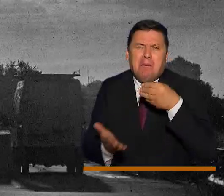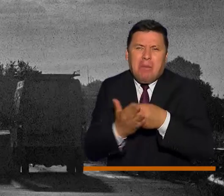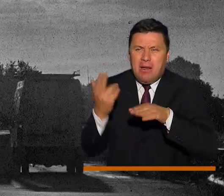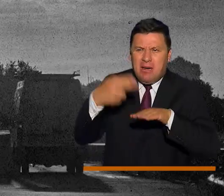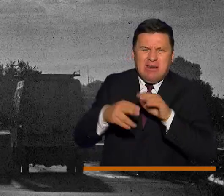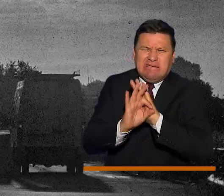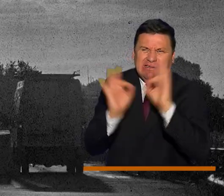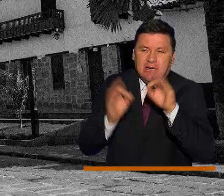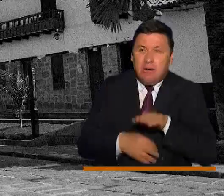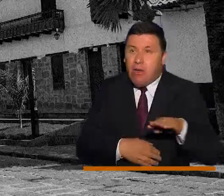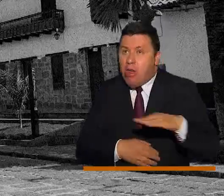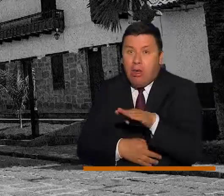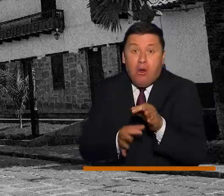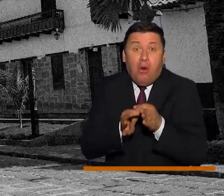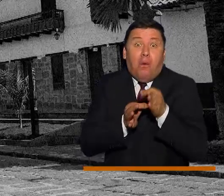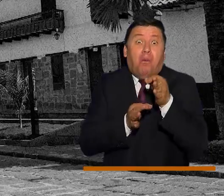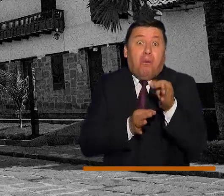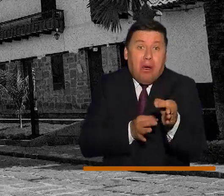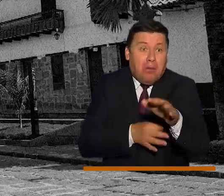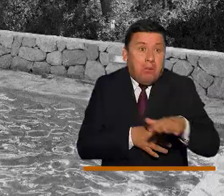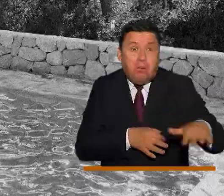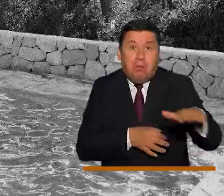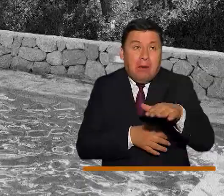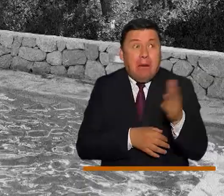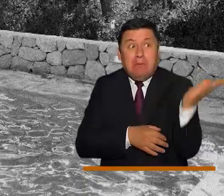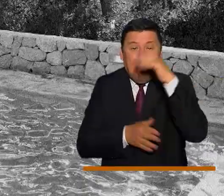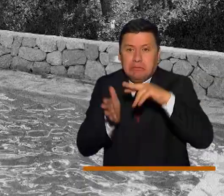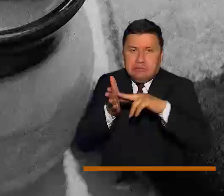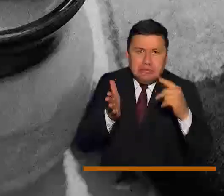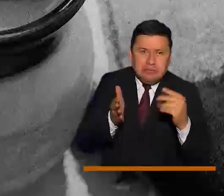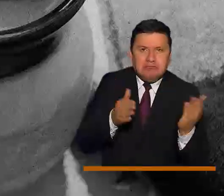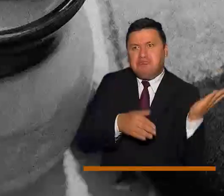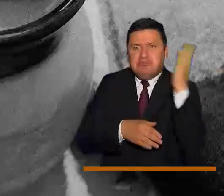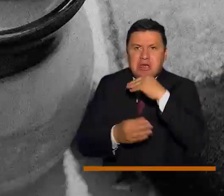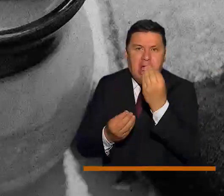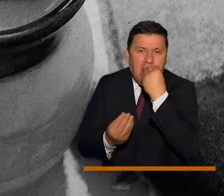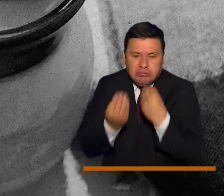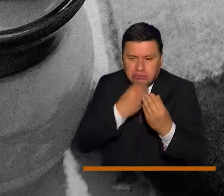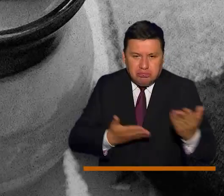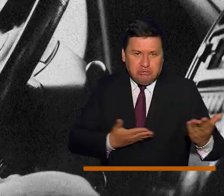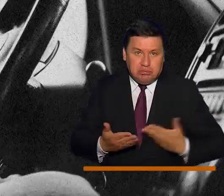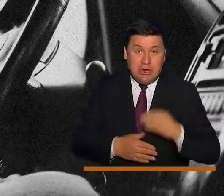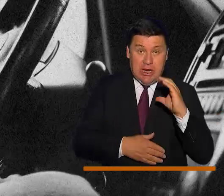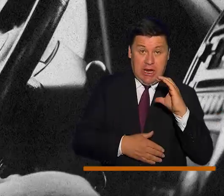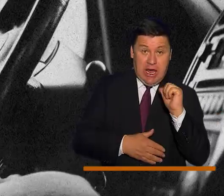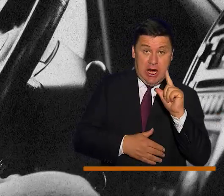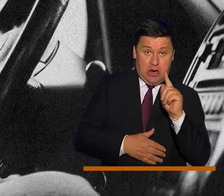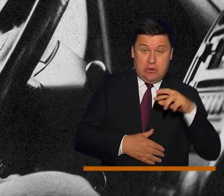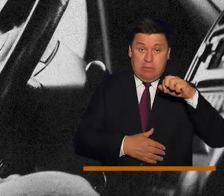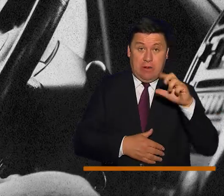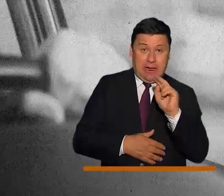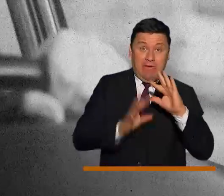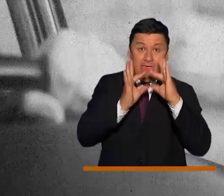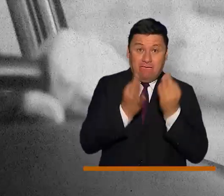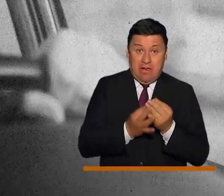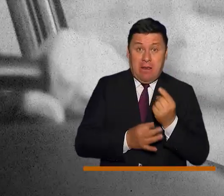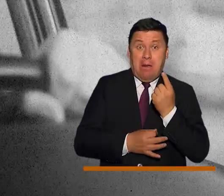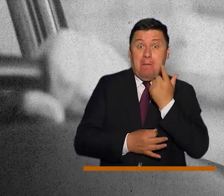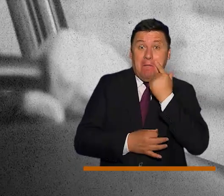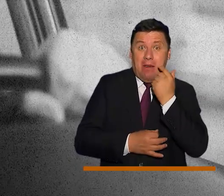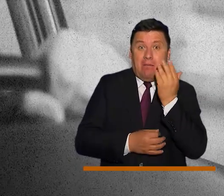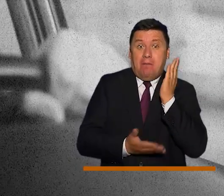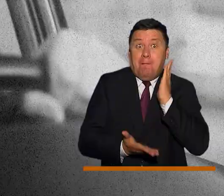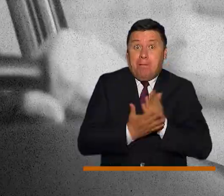pasar por los peajes. Llegan a un pueblo cercano, van a la piscina, van a comer a la panadería. Carlos Pérez, el padre, es